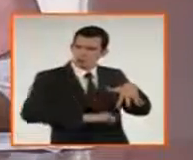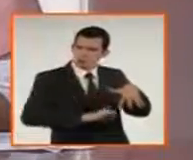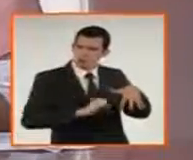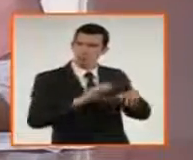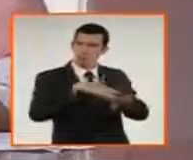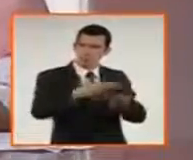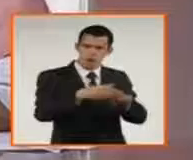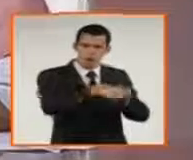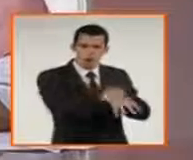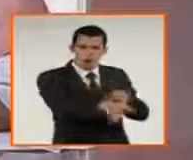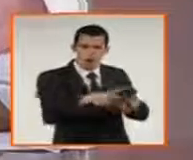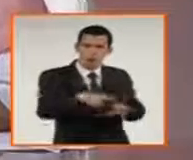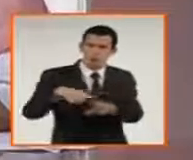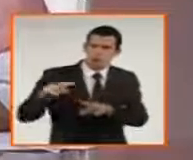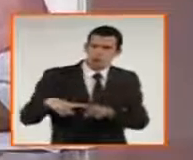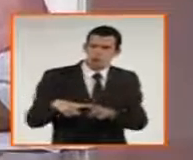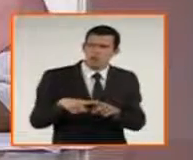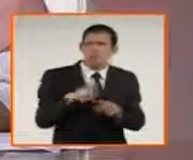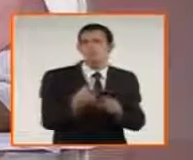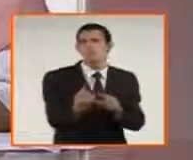así.